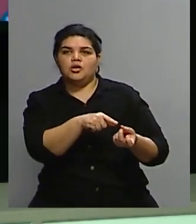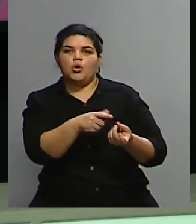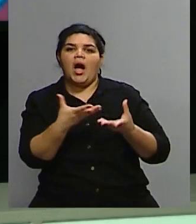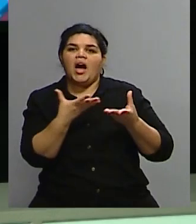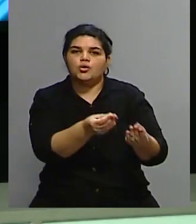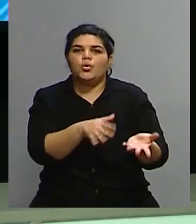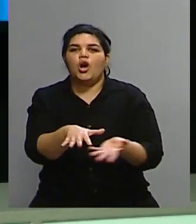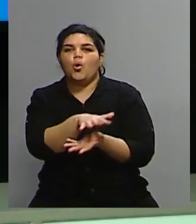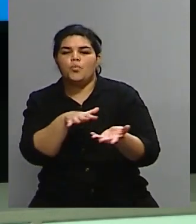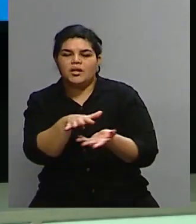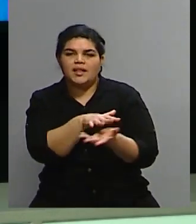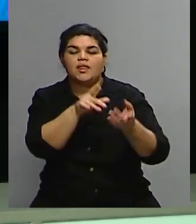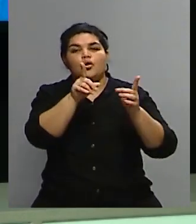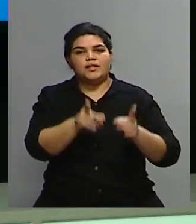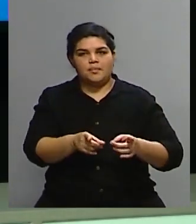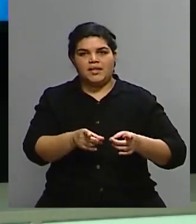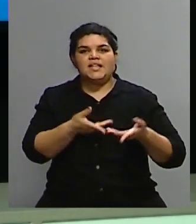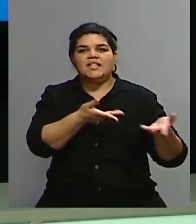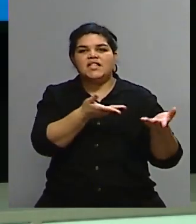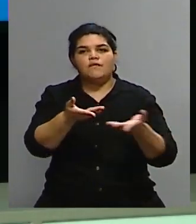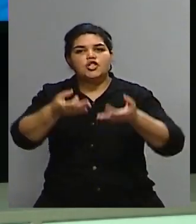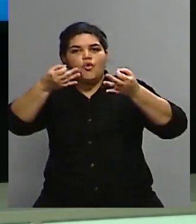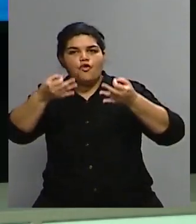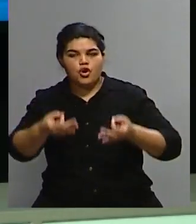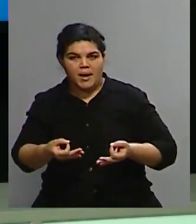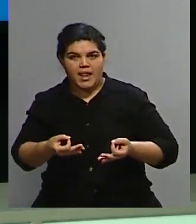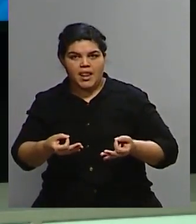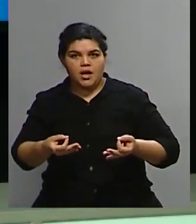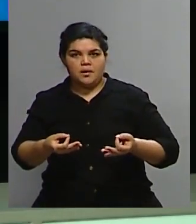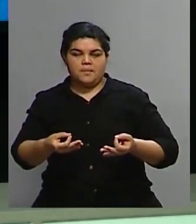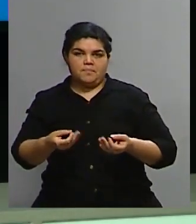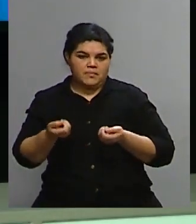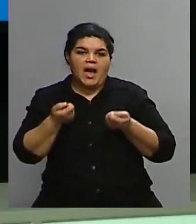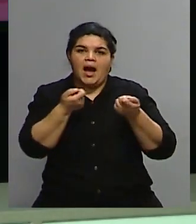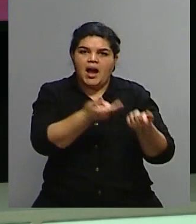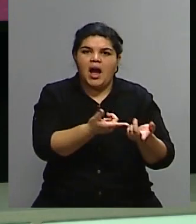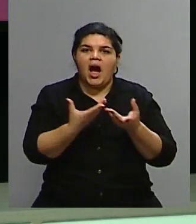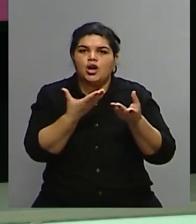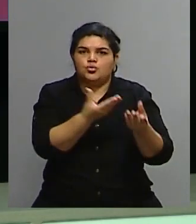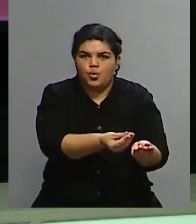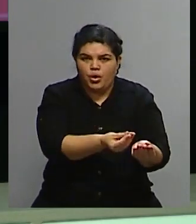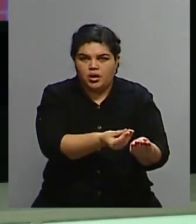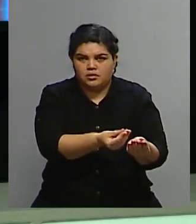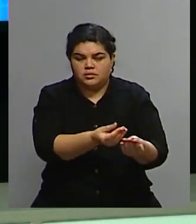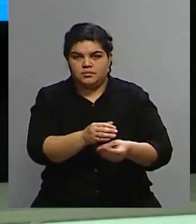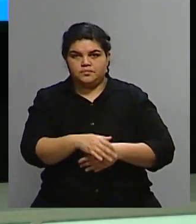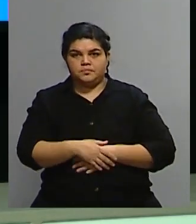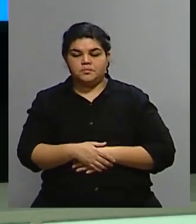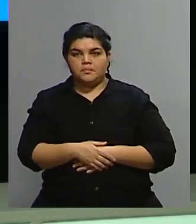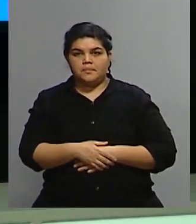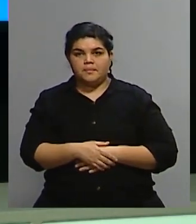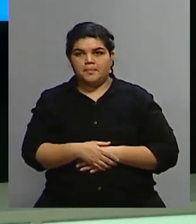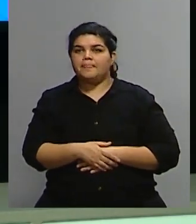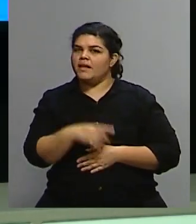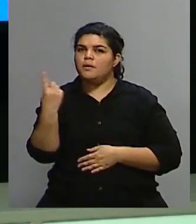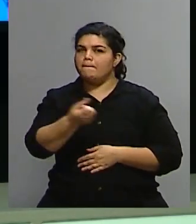O servicios formales de cuidados, o a las familias que prestan los cuidados y demás, ¿sí? Pero es importante por ahí marcar esas